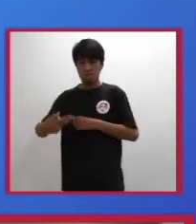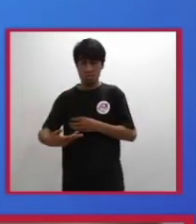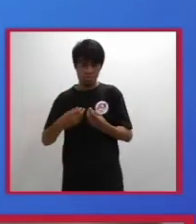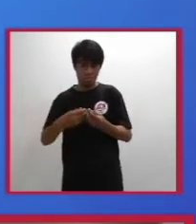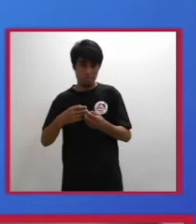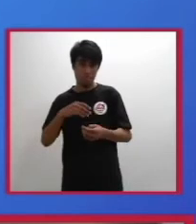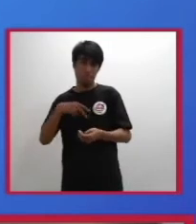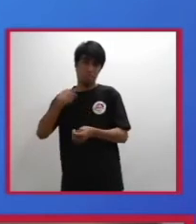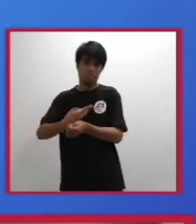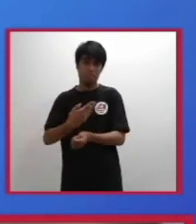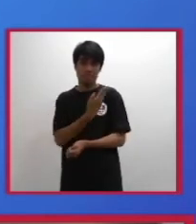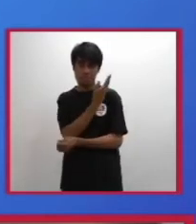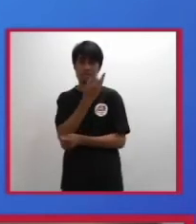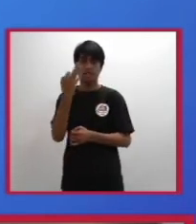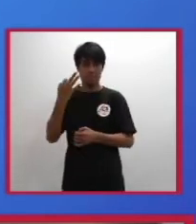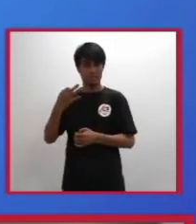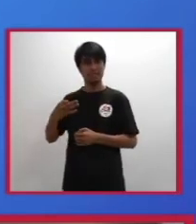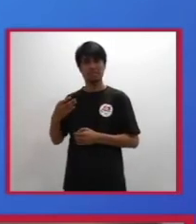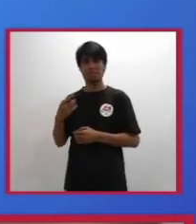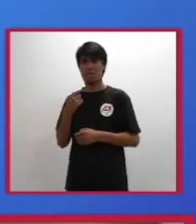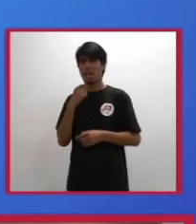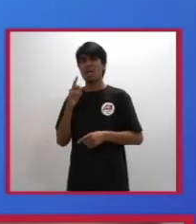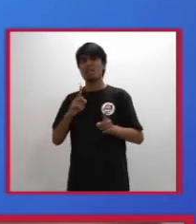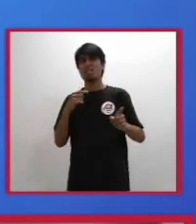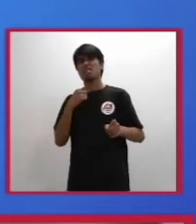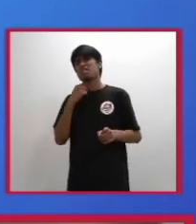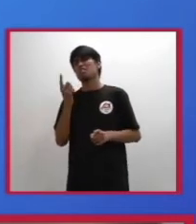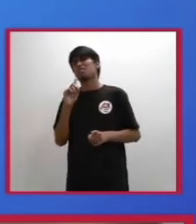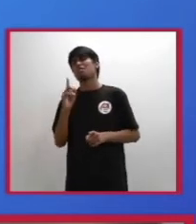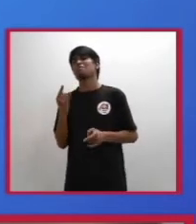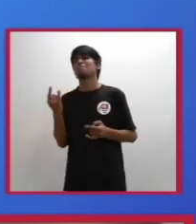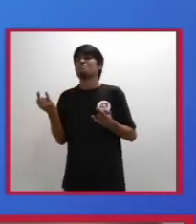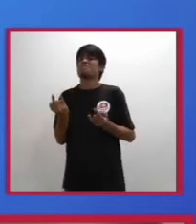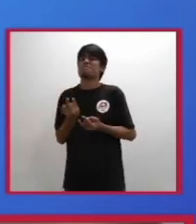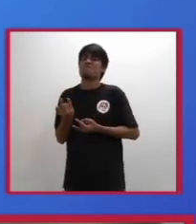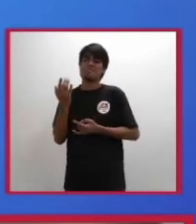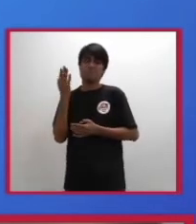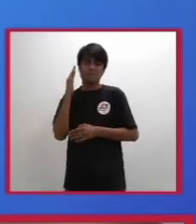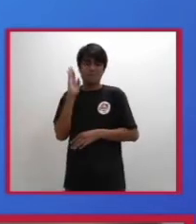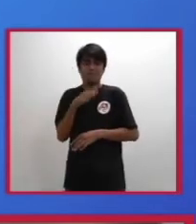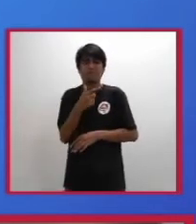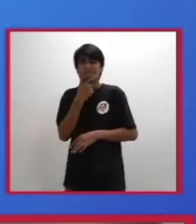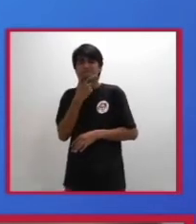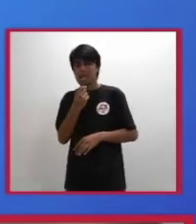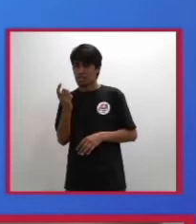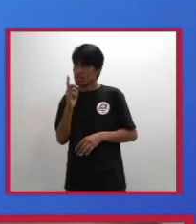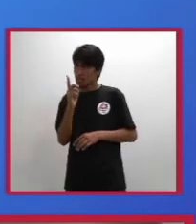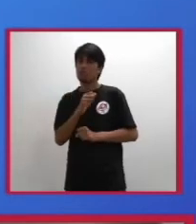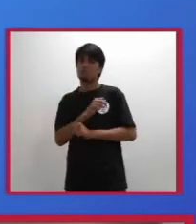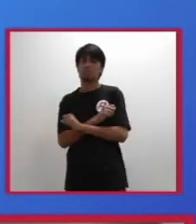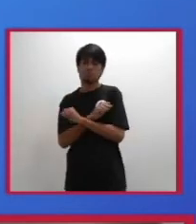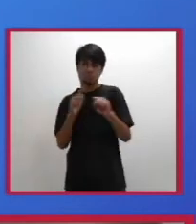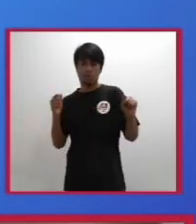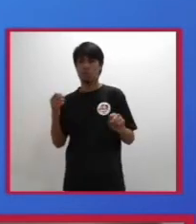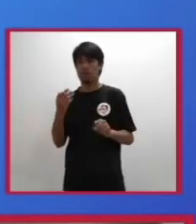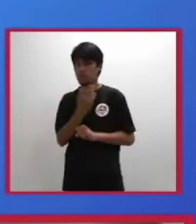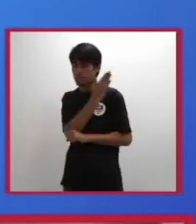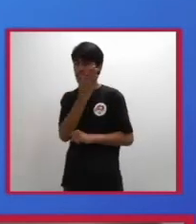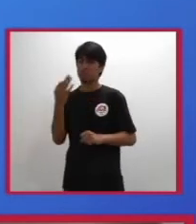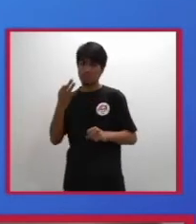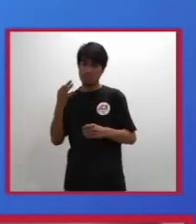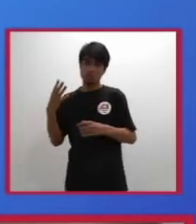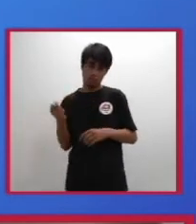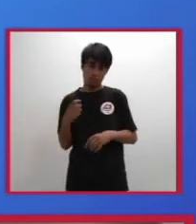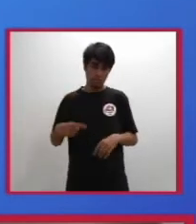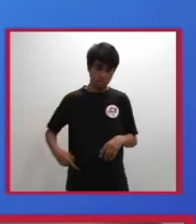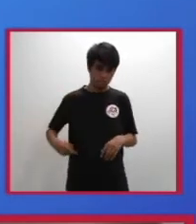y cae, por ejemplo. O sea, son cosas que al parecer parecen tan sencillas y que no reviste